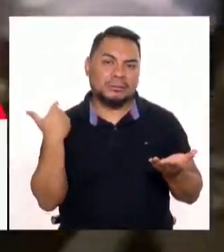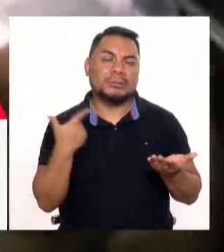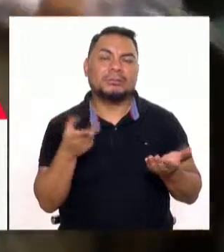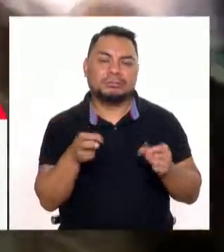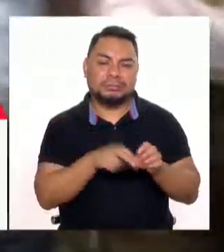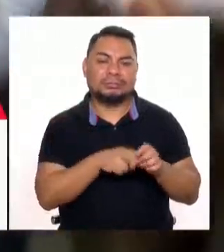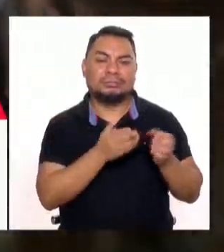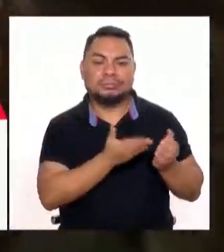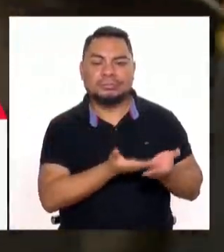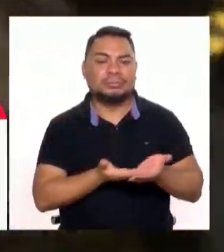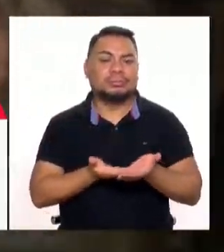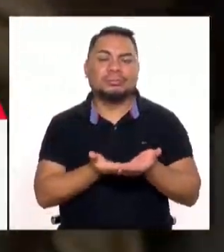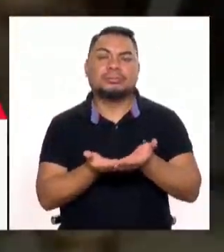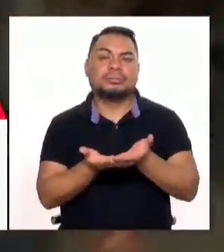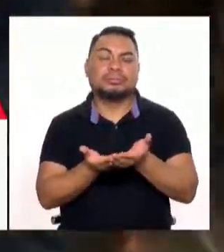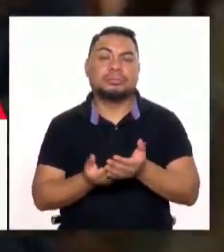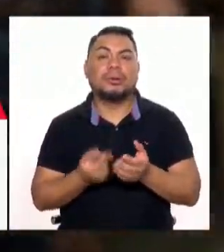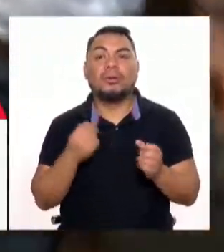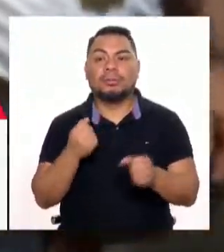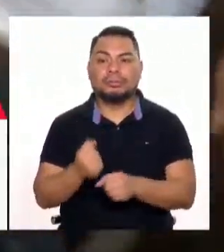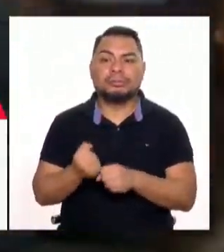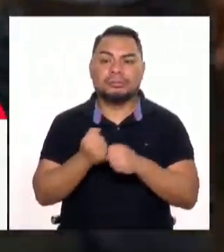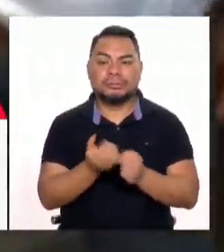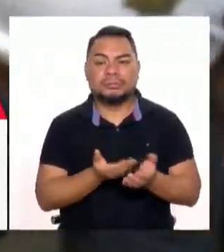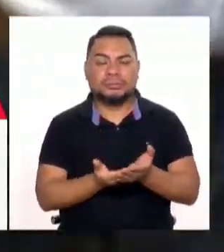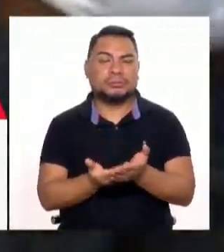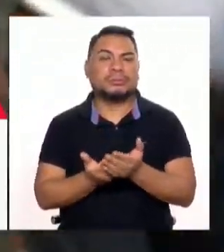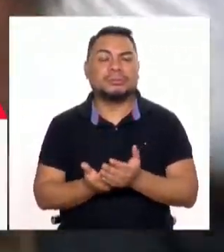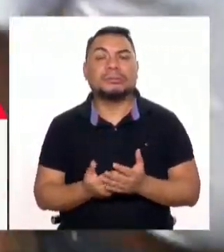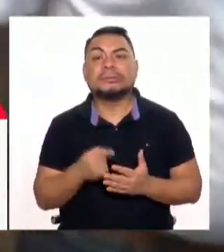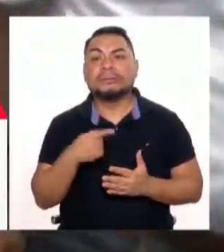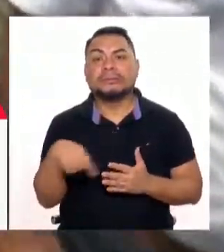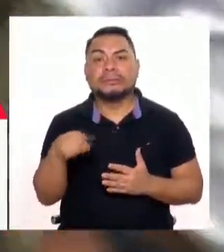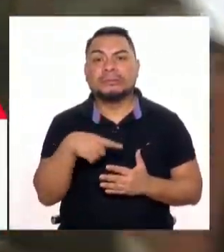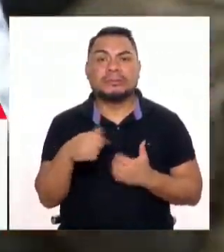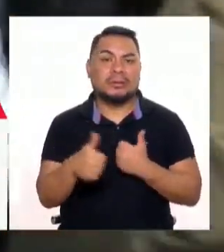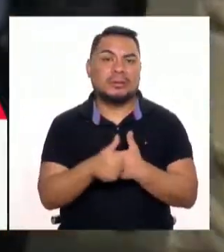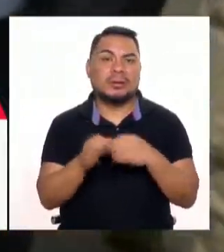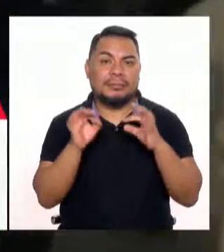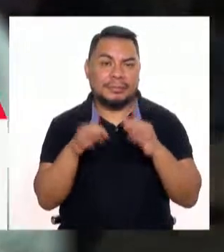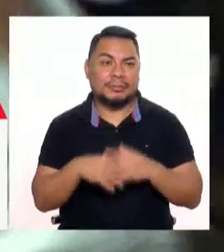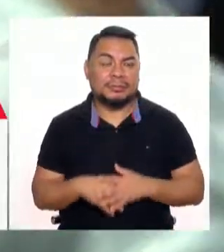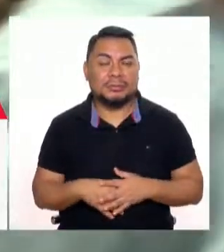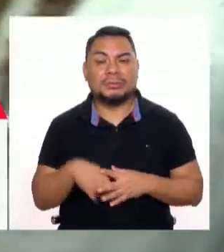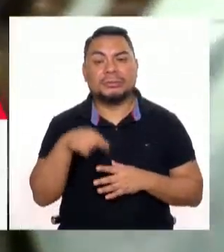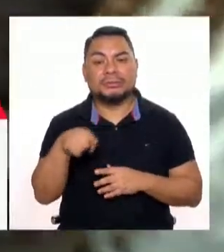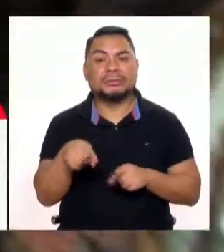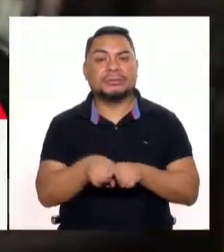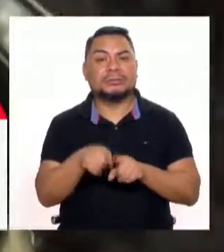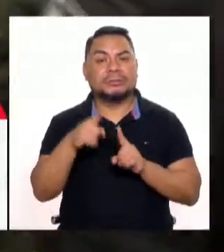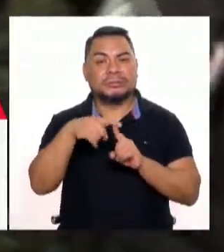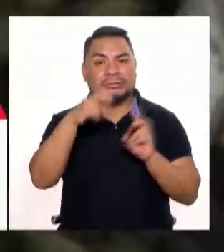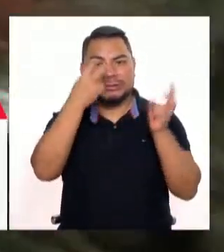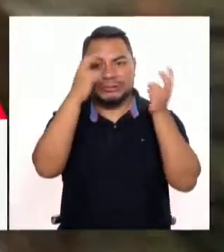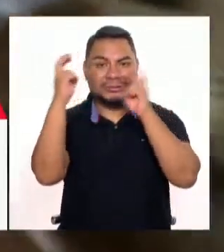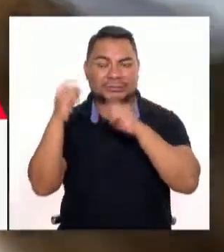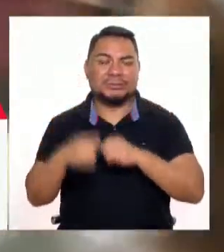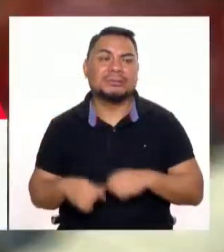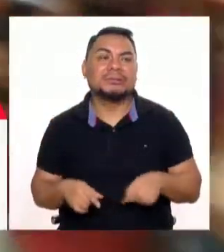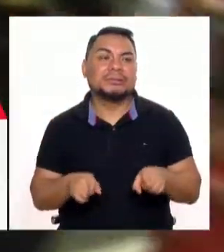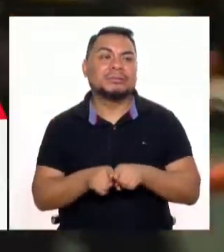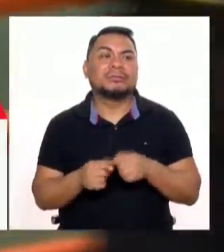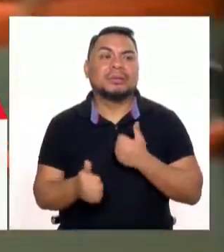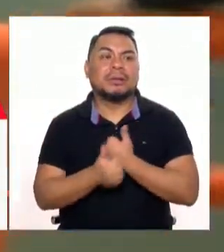los pobladores de la zona que usaban sino que también los turistas lo hacían arriesgando incluso su